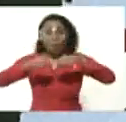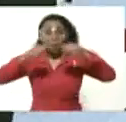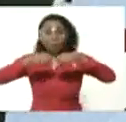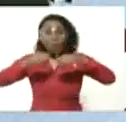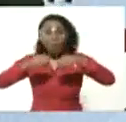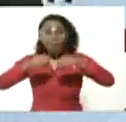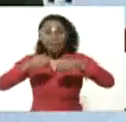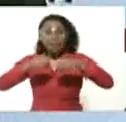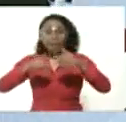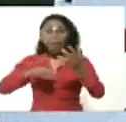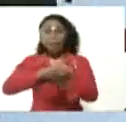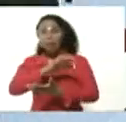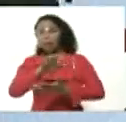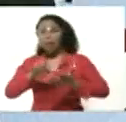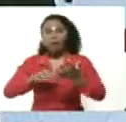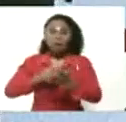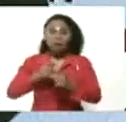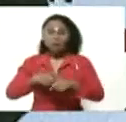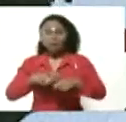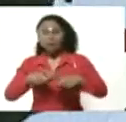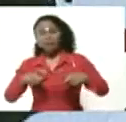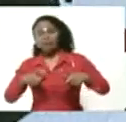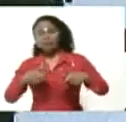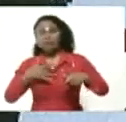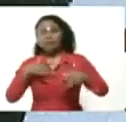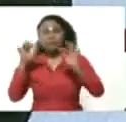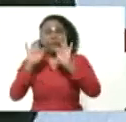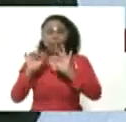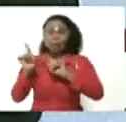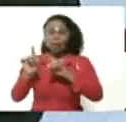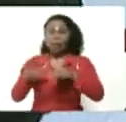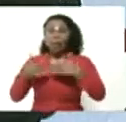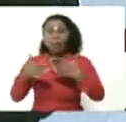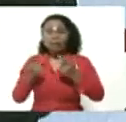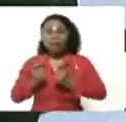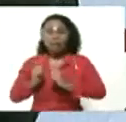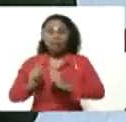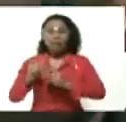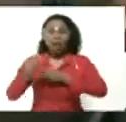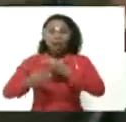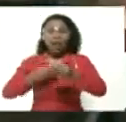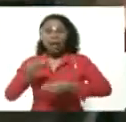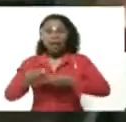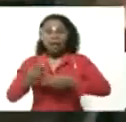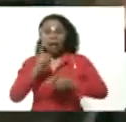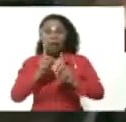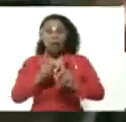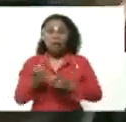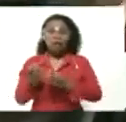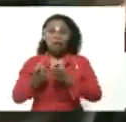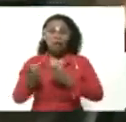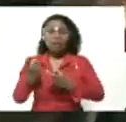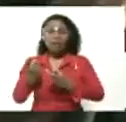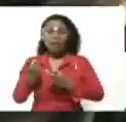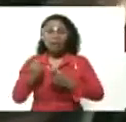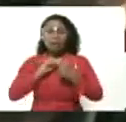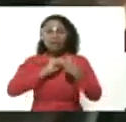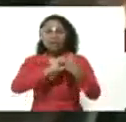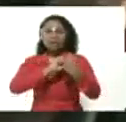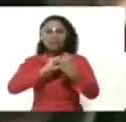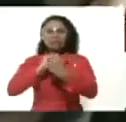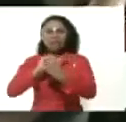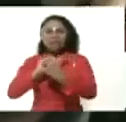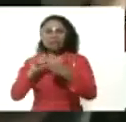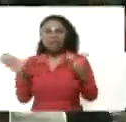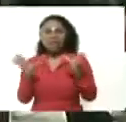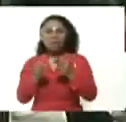mitad de una lucha enorme por el sentido, de la cual, insisto, no es ausente Venezuela en la discusión concreta